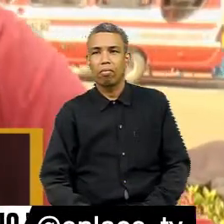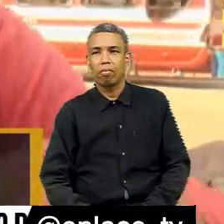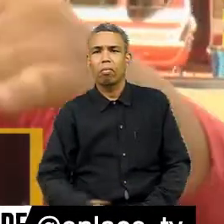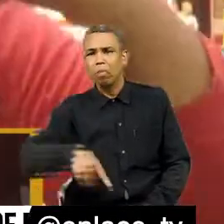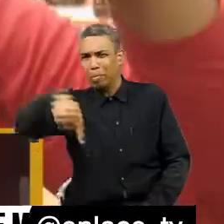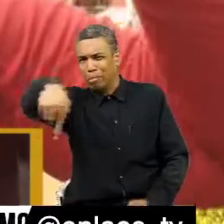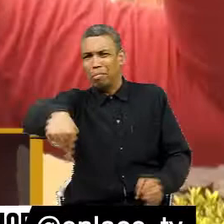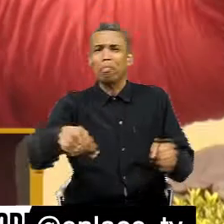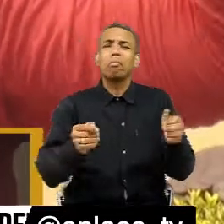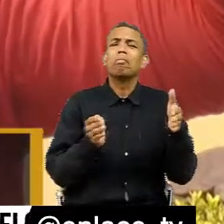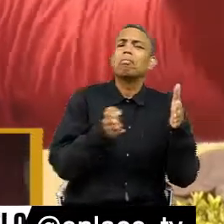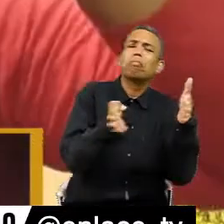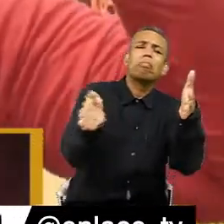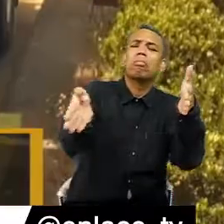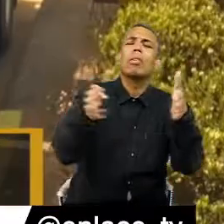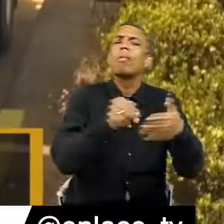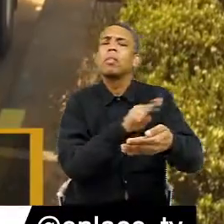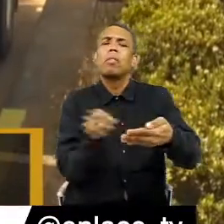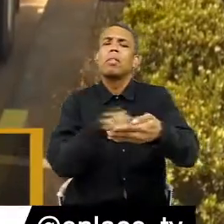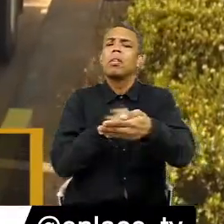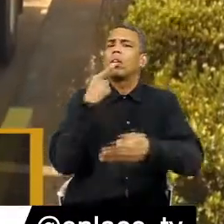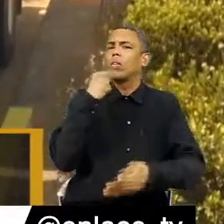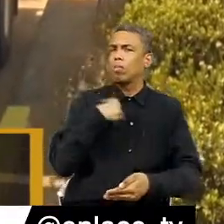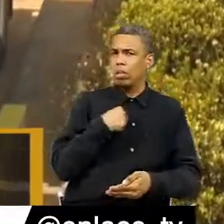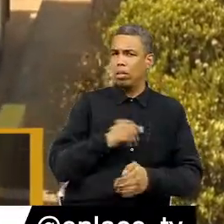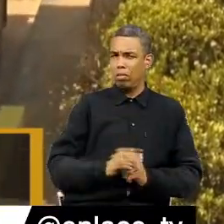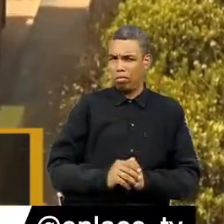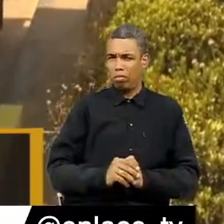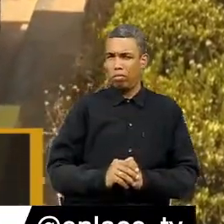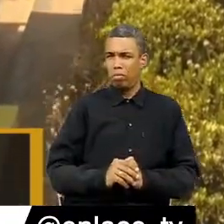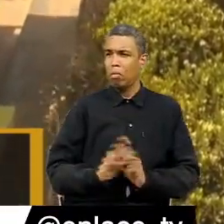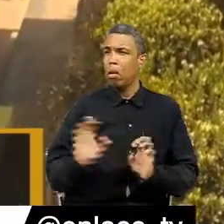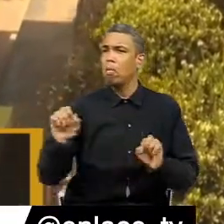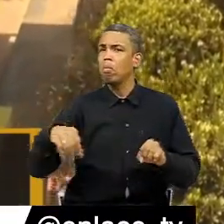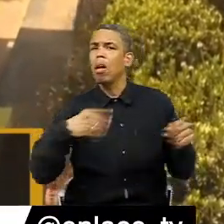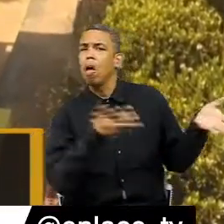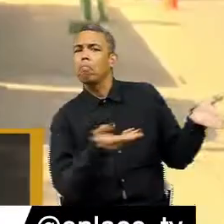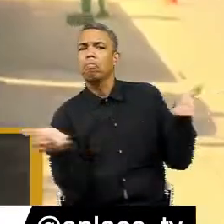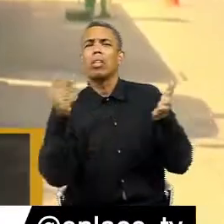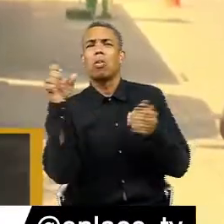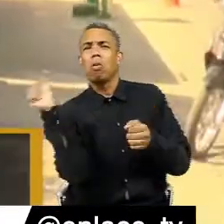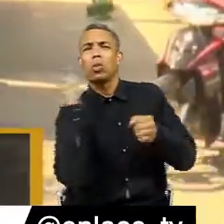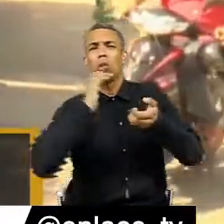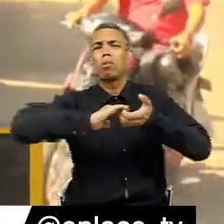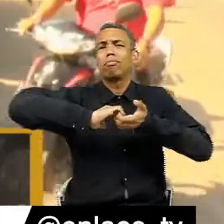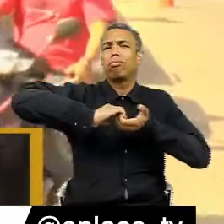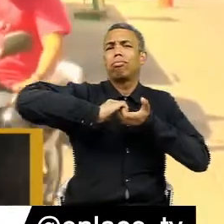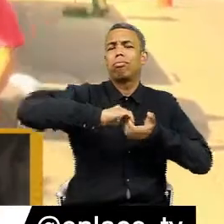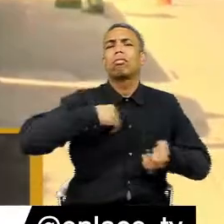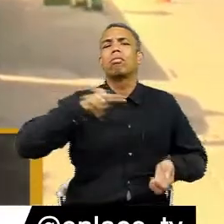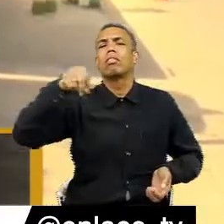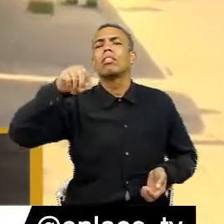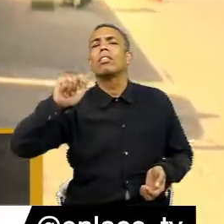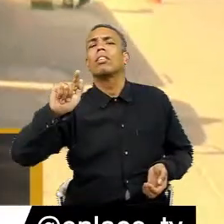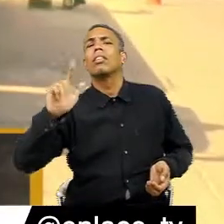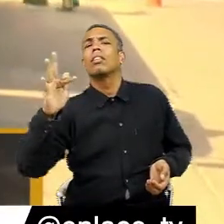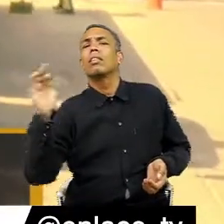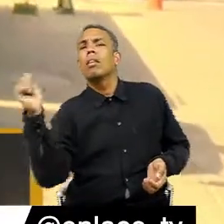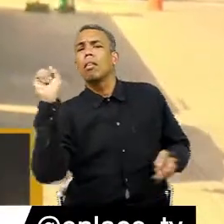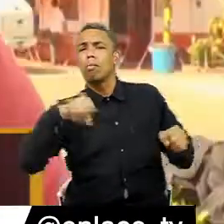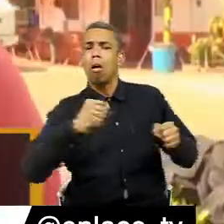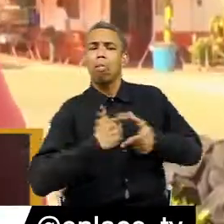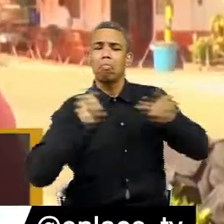y como los gases. Acuérdense que hace como 3 meses hubo un problema con una mula de gas y duraron dos días. Le quiero